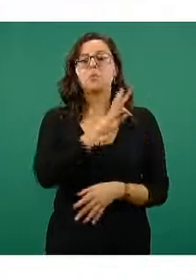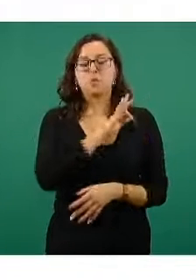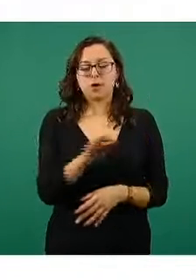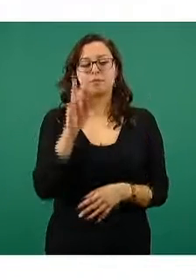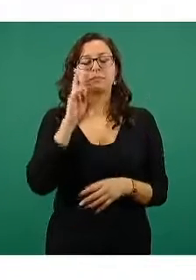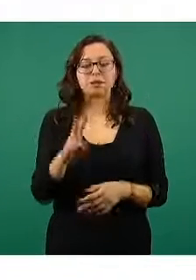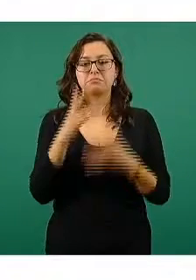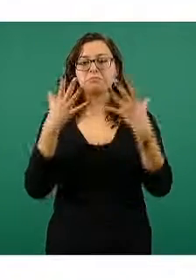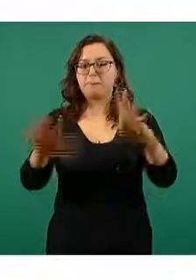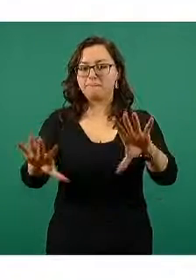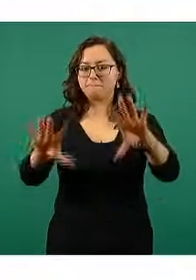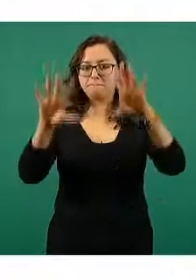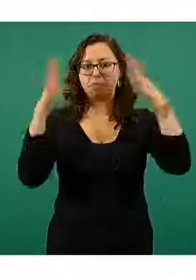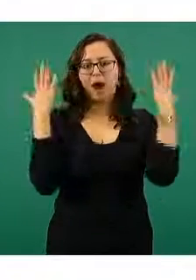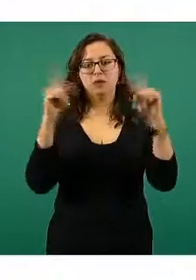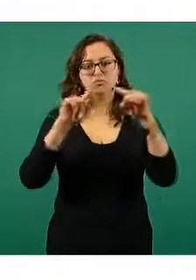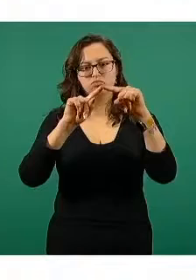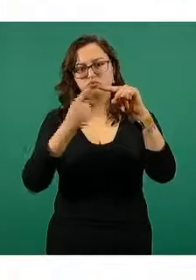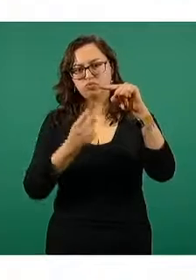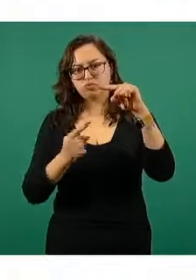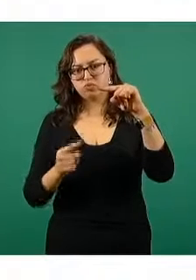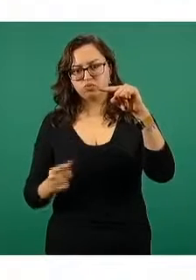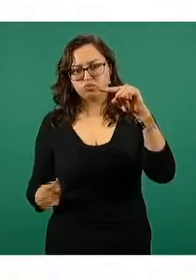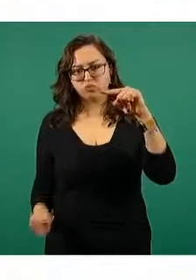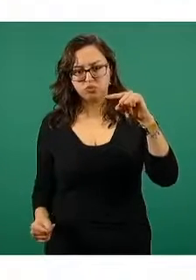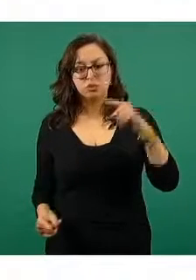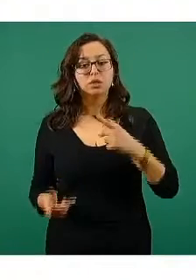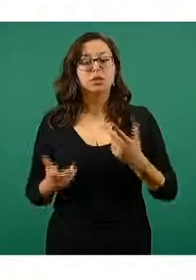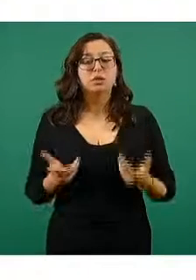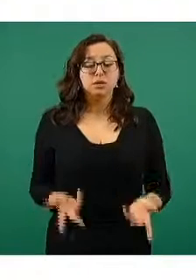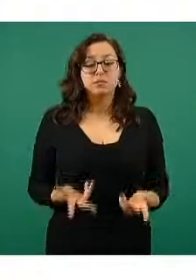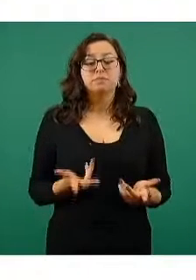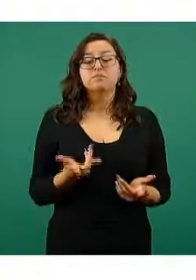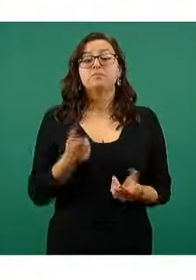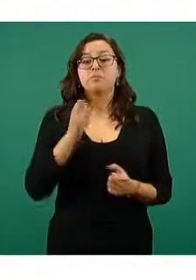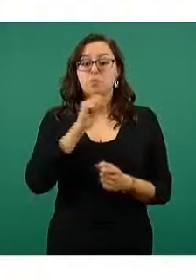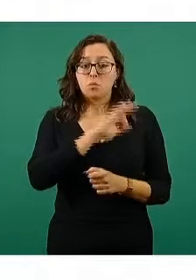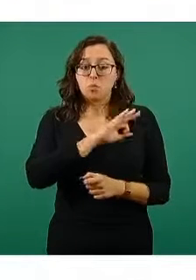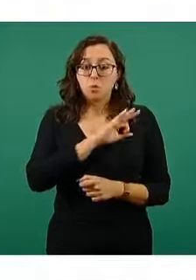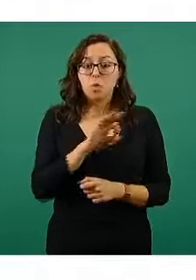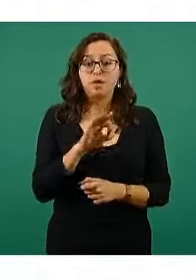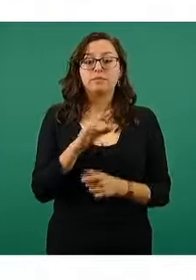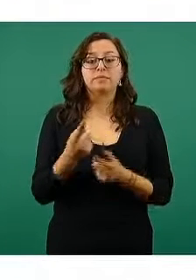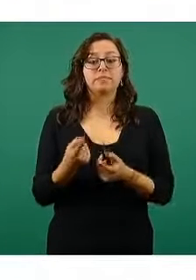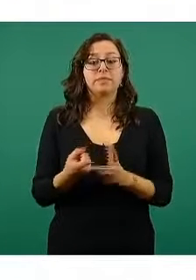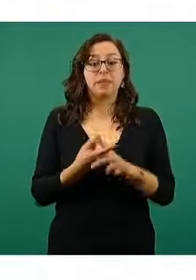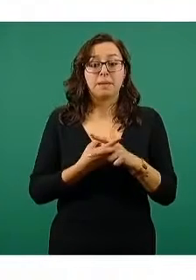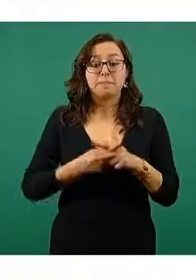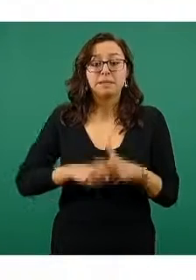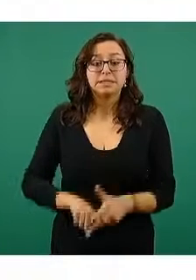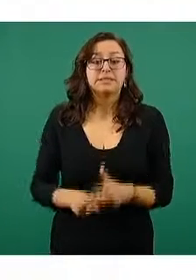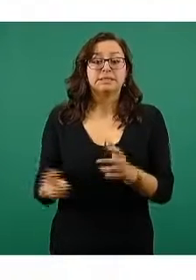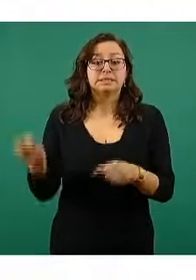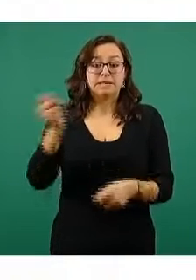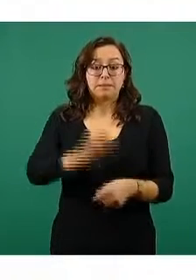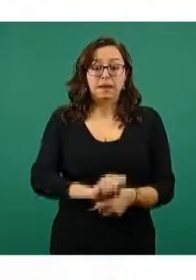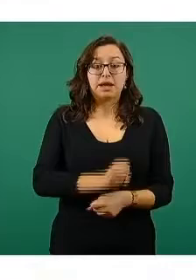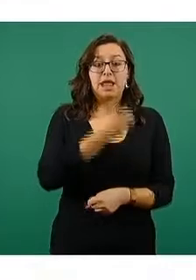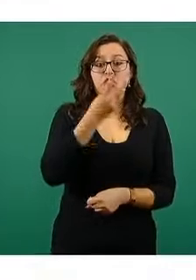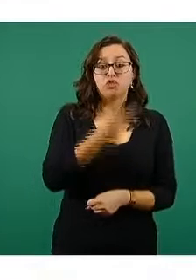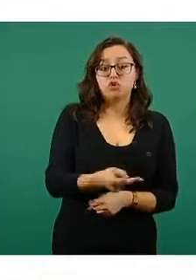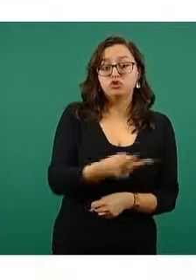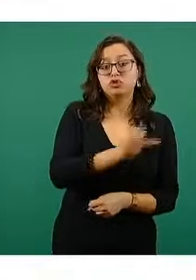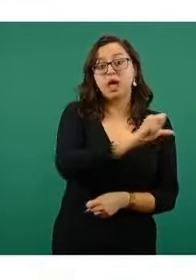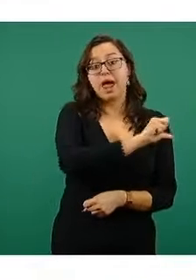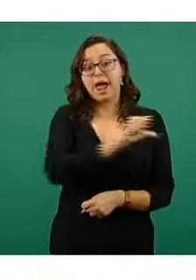de descenso pues bastante importante. De hecho, si medimos el descenso total desde que inició en la semana 2